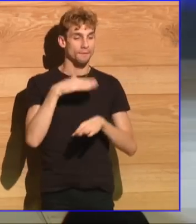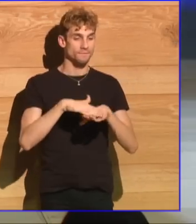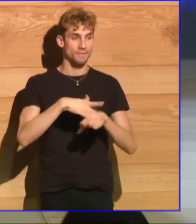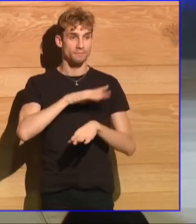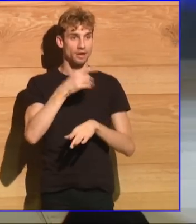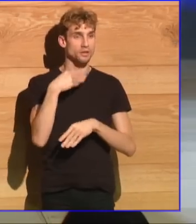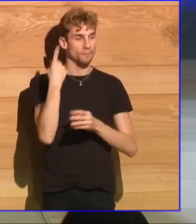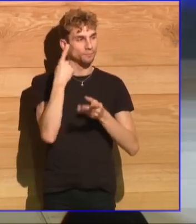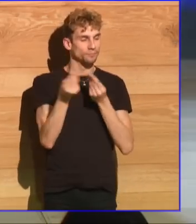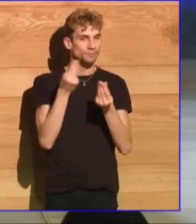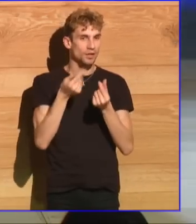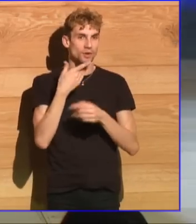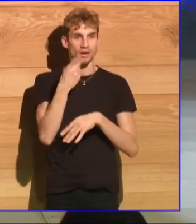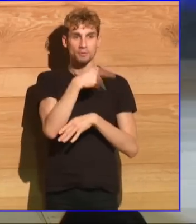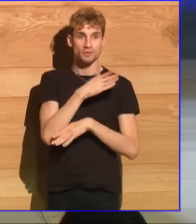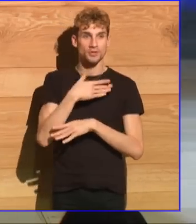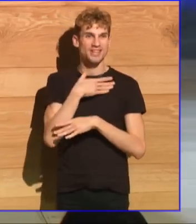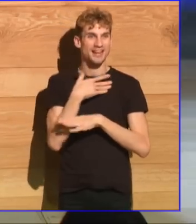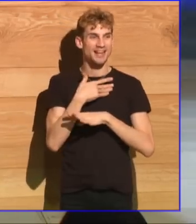que queréis hablar de Always, así que vamos.